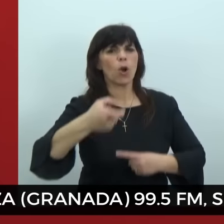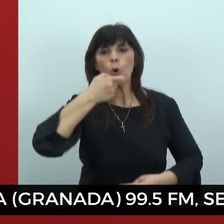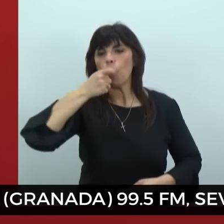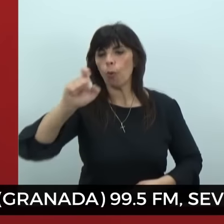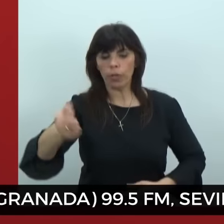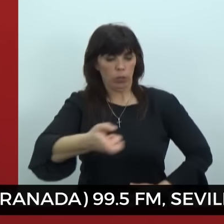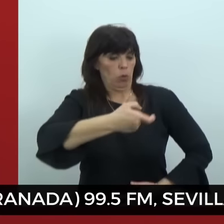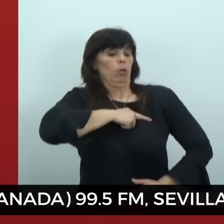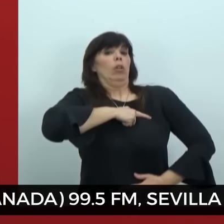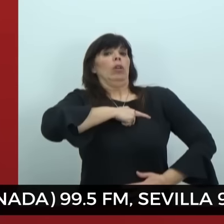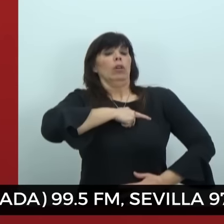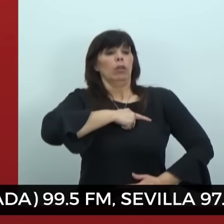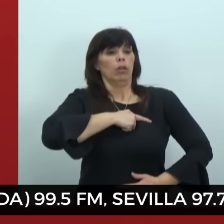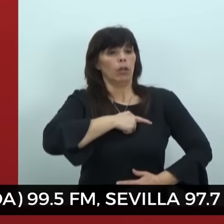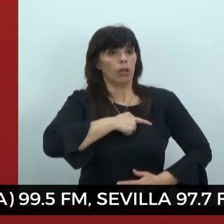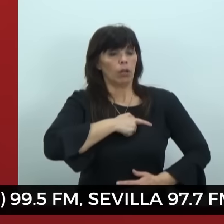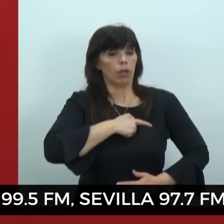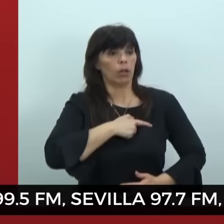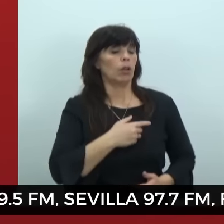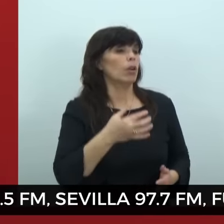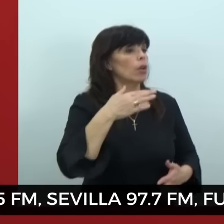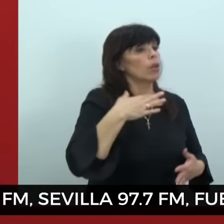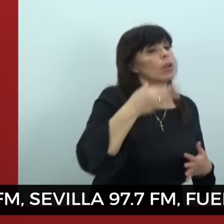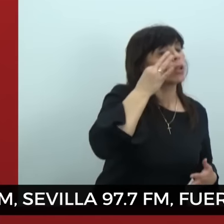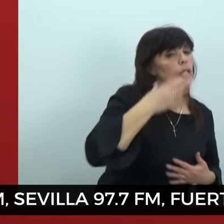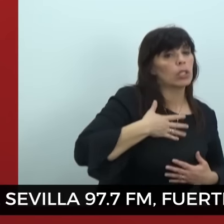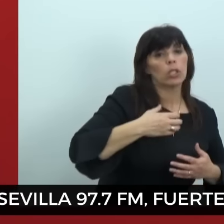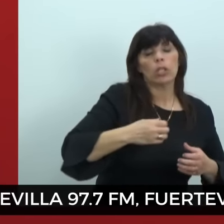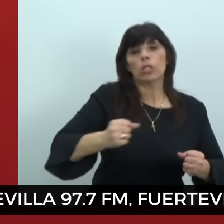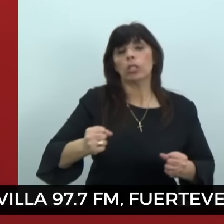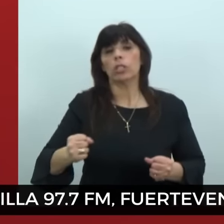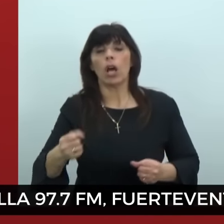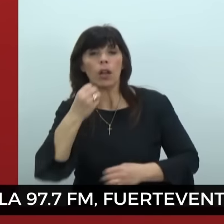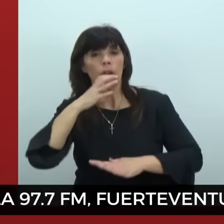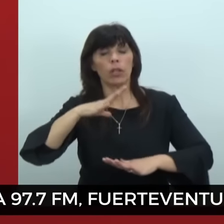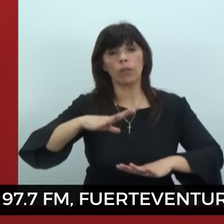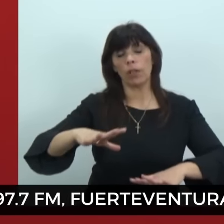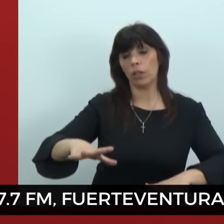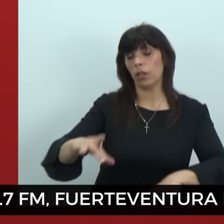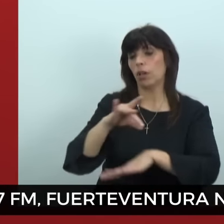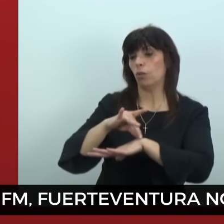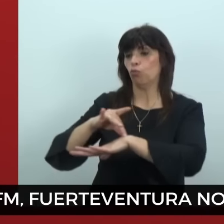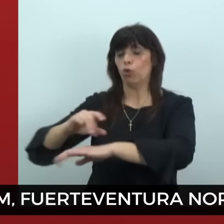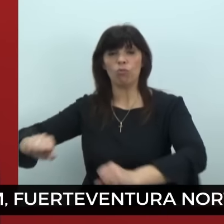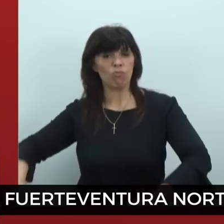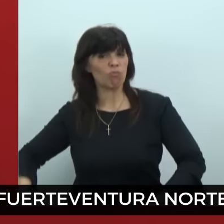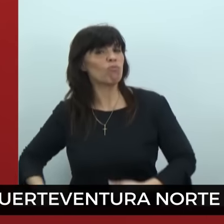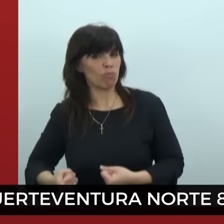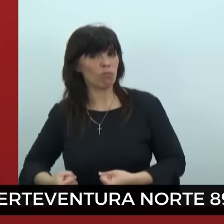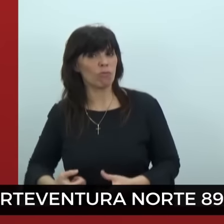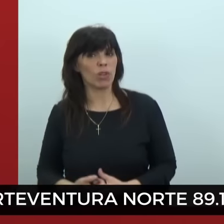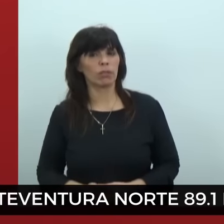inspira, que te aclara, que te sana, que te fortalece, que te guía. ¿Sabes?